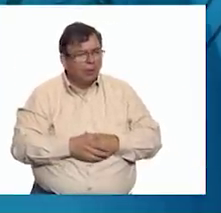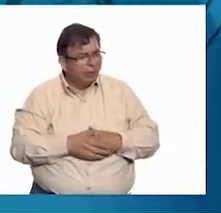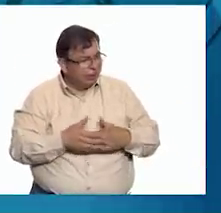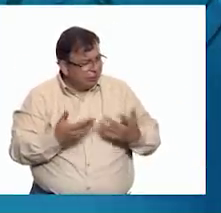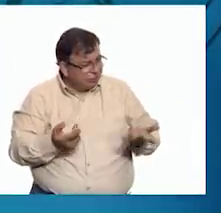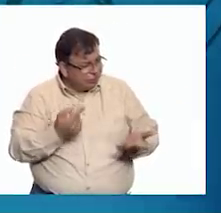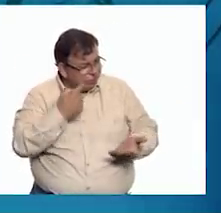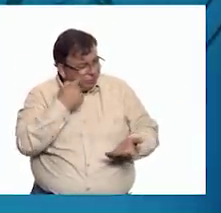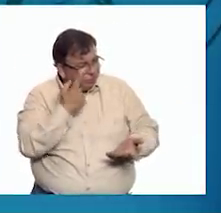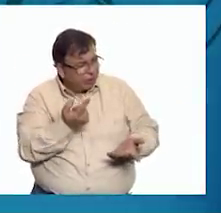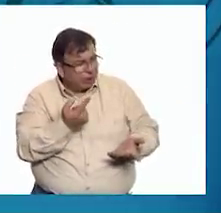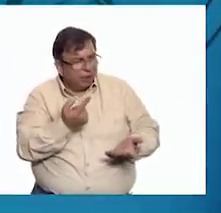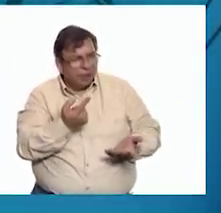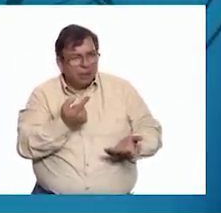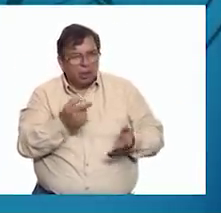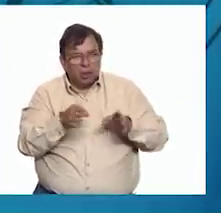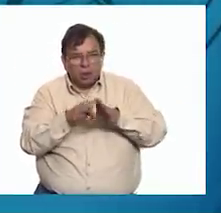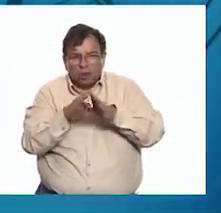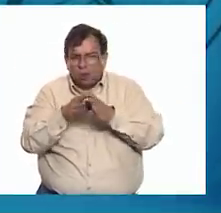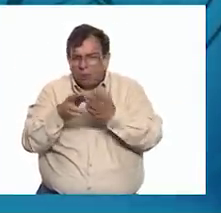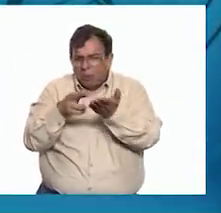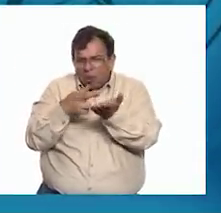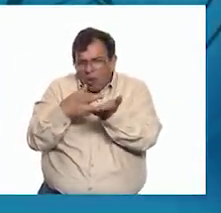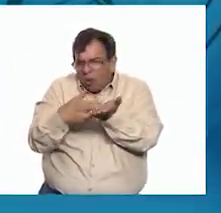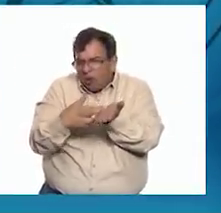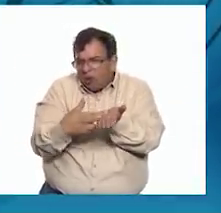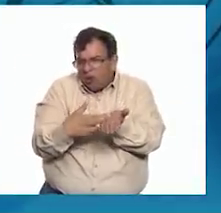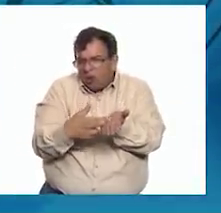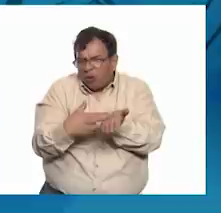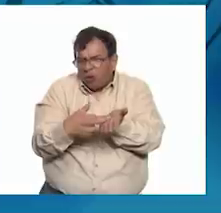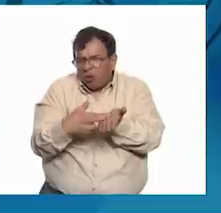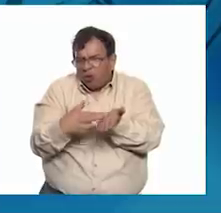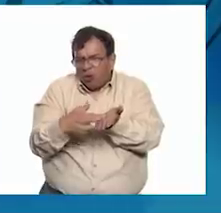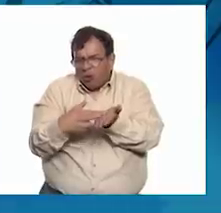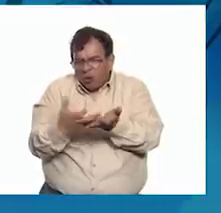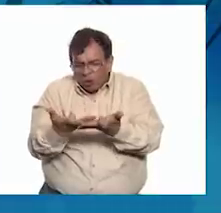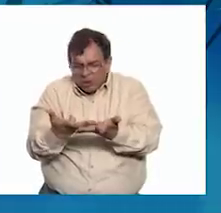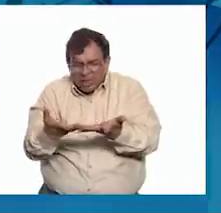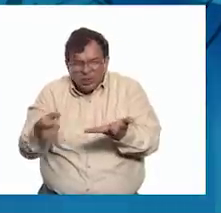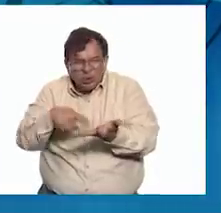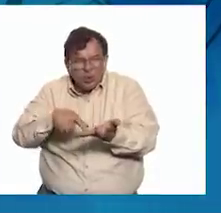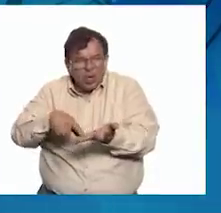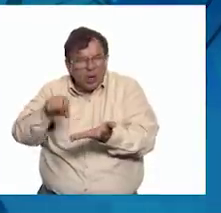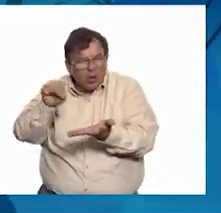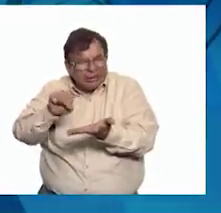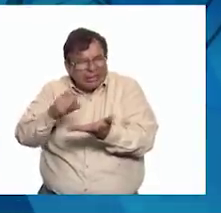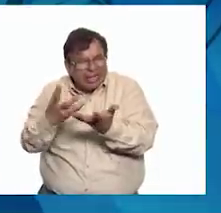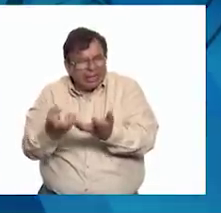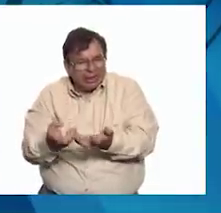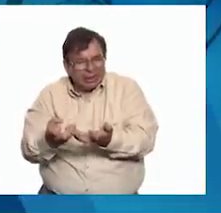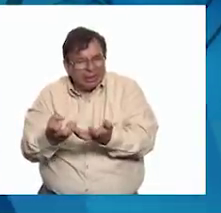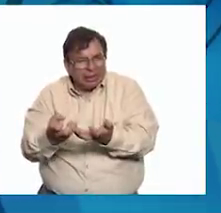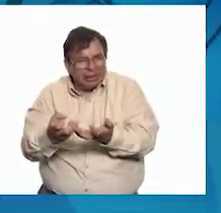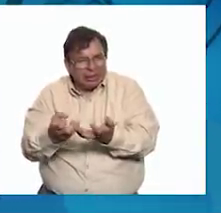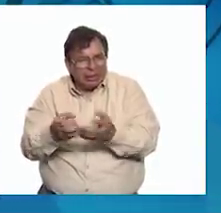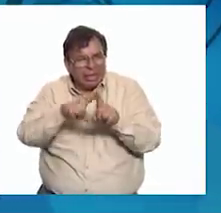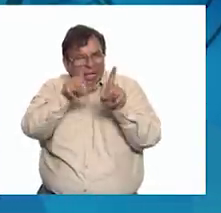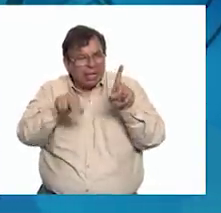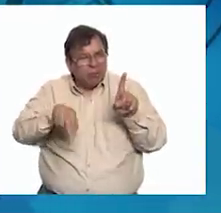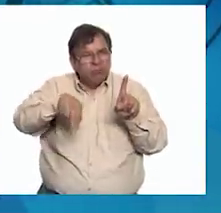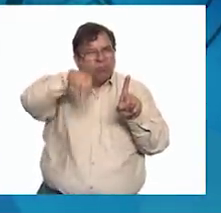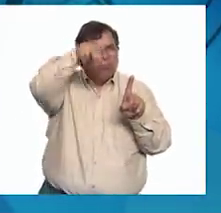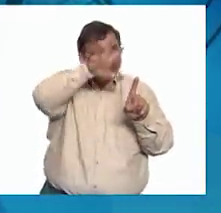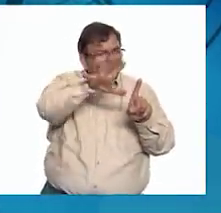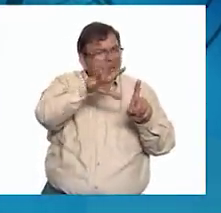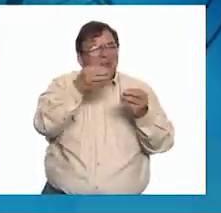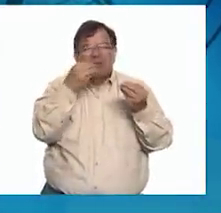son, bueno, que con color rosa se simboliza la vegetación de suelos salinos. Y la región noroeste es la que más tiene este